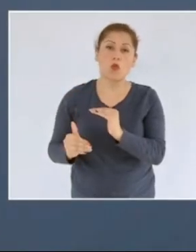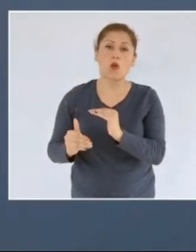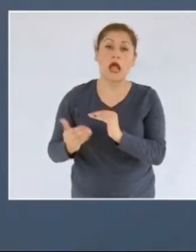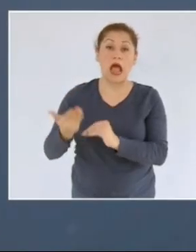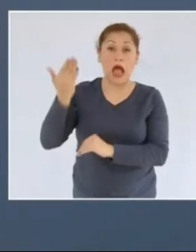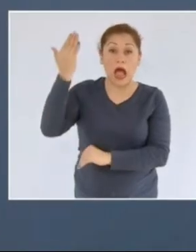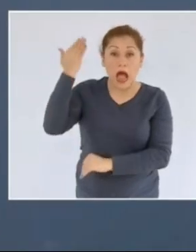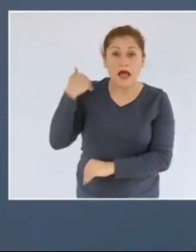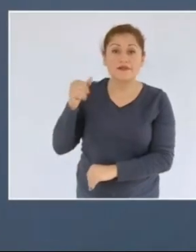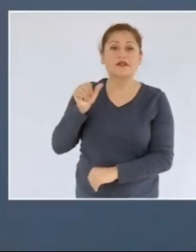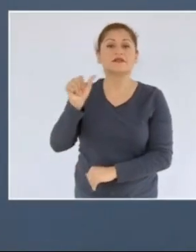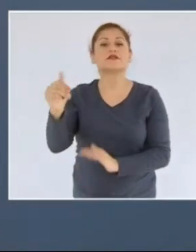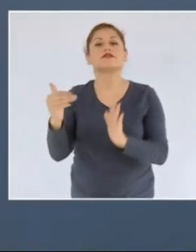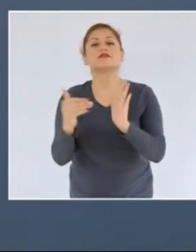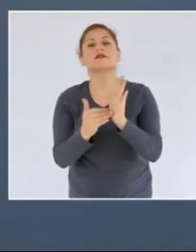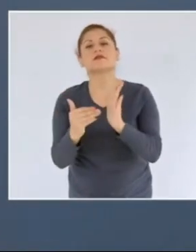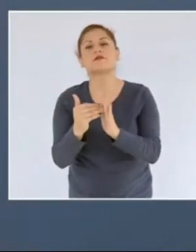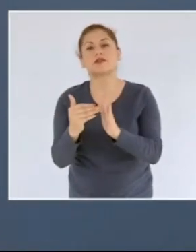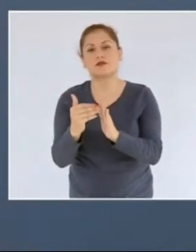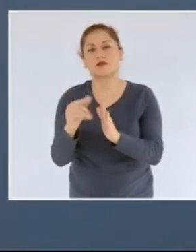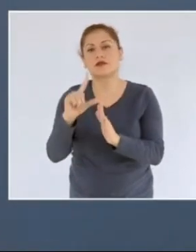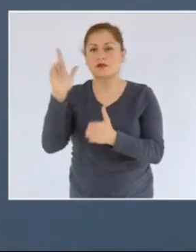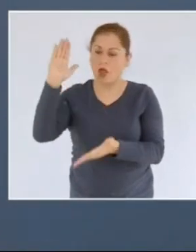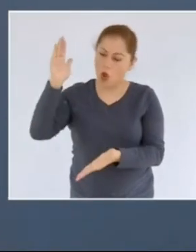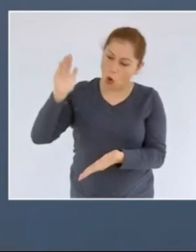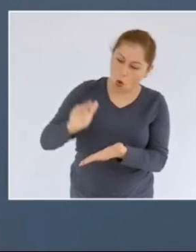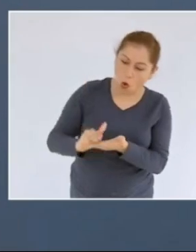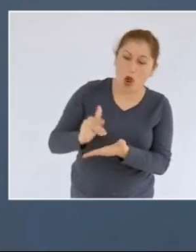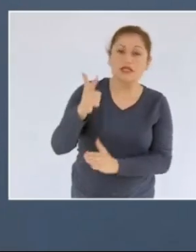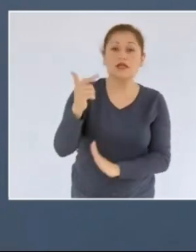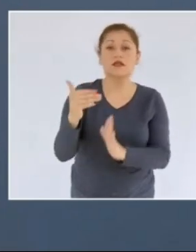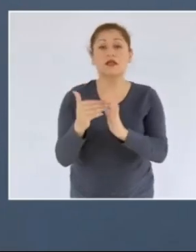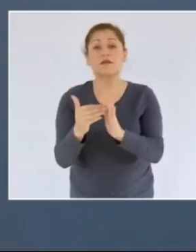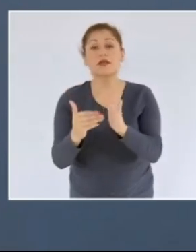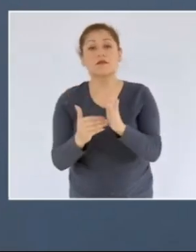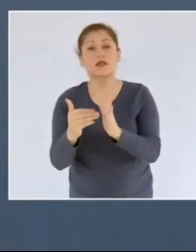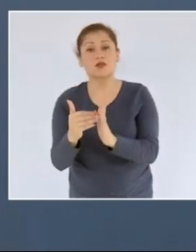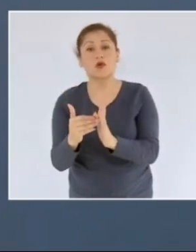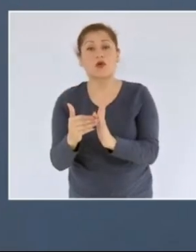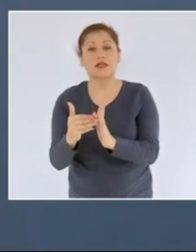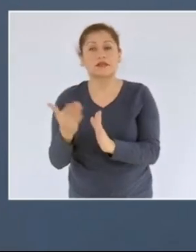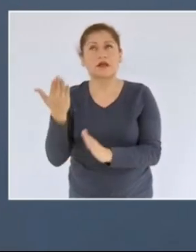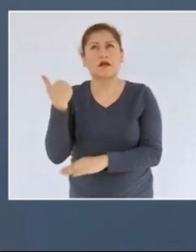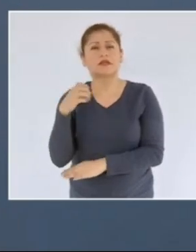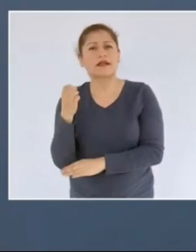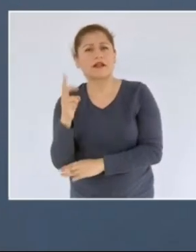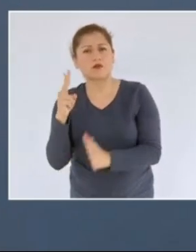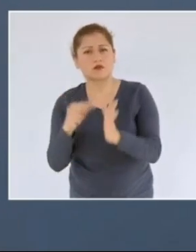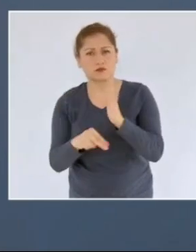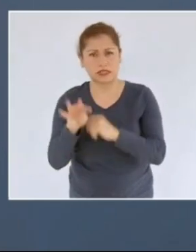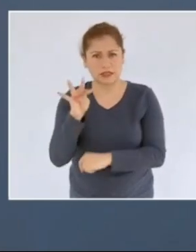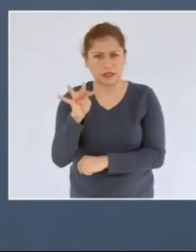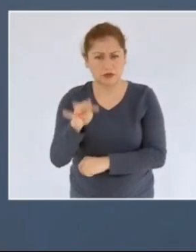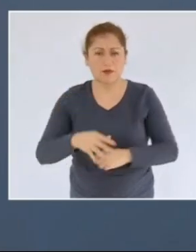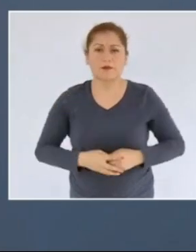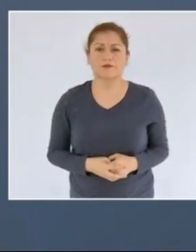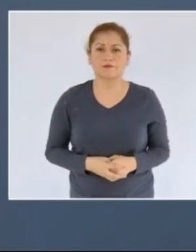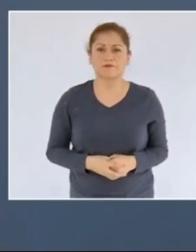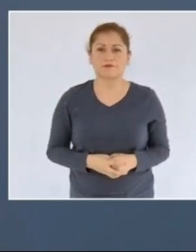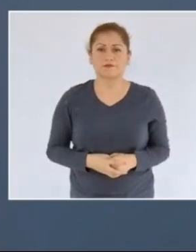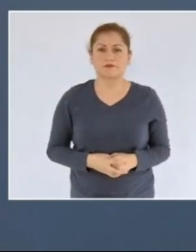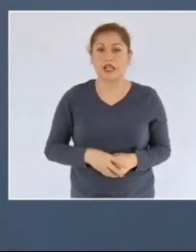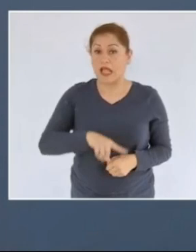de 16.000 millones a 7.000 millones de barriles en enero del 2019. En